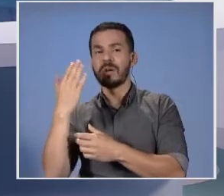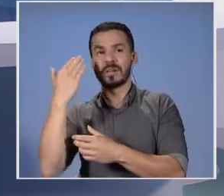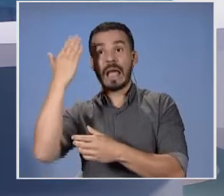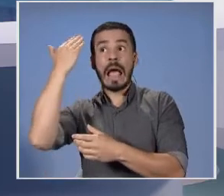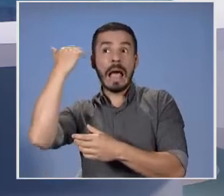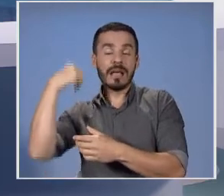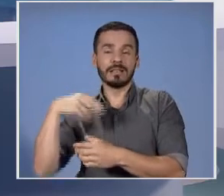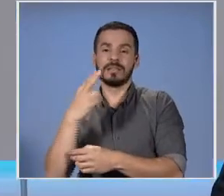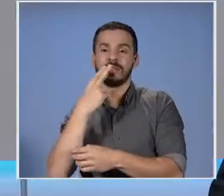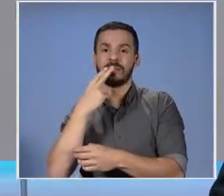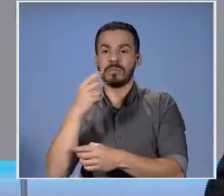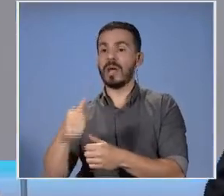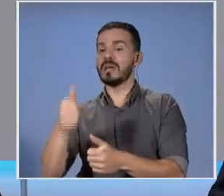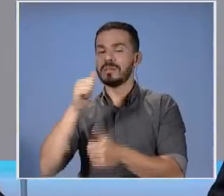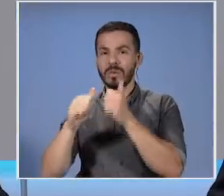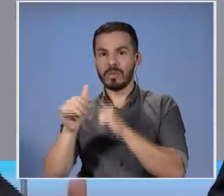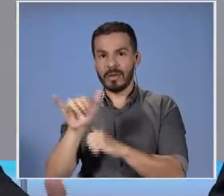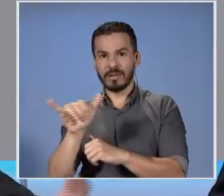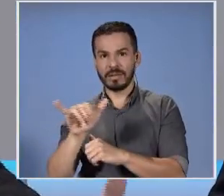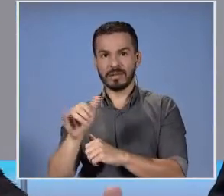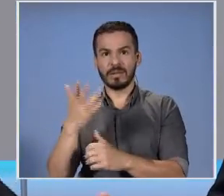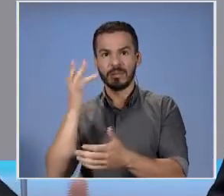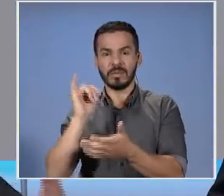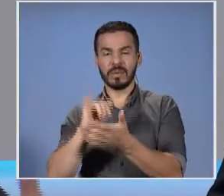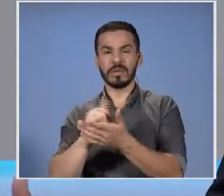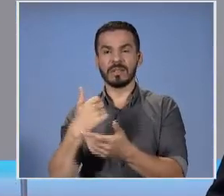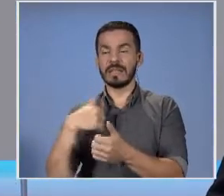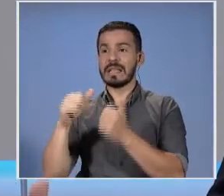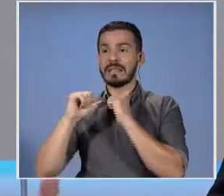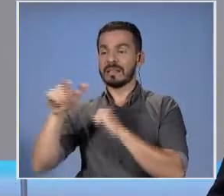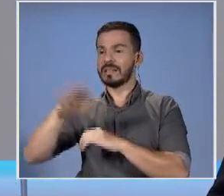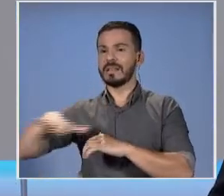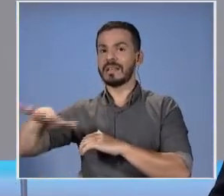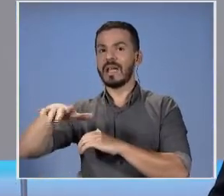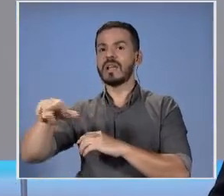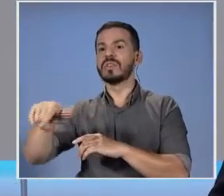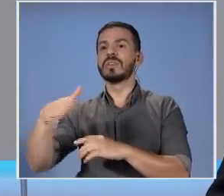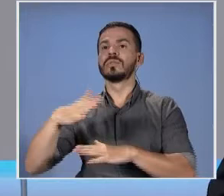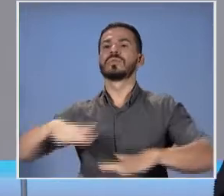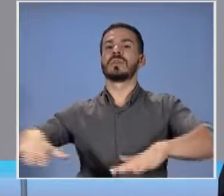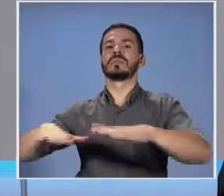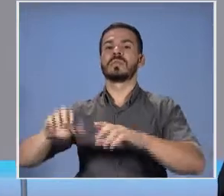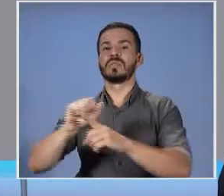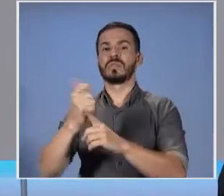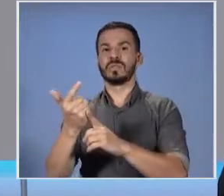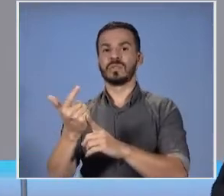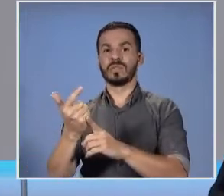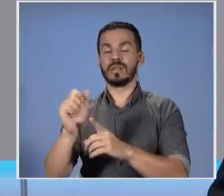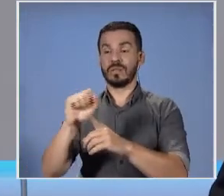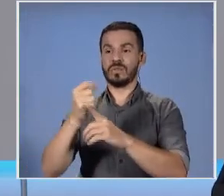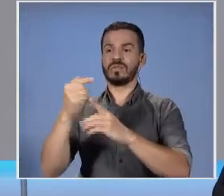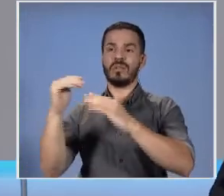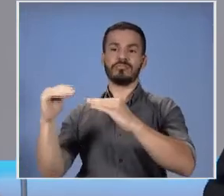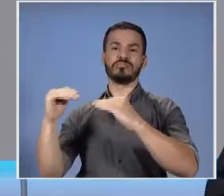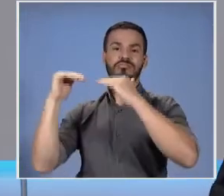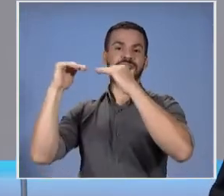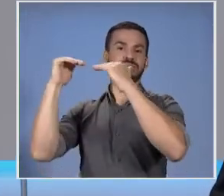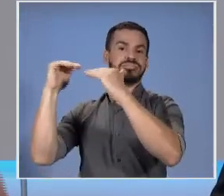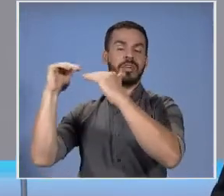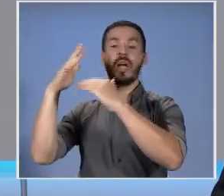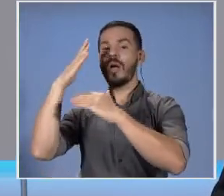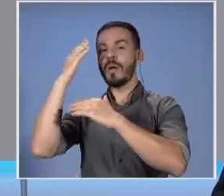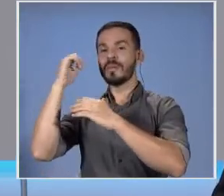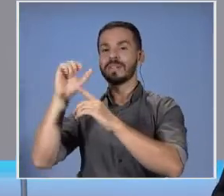se fumaba y se tomaba también, por eso les digo, hay que ver el teatro como un espacio social. Eso sí, sociabilidades burguesas, por supuesto, pero